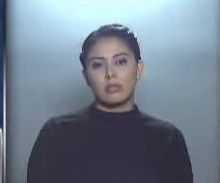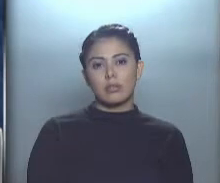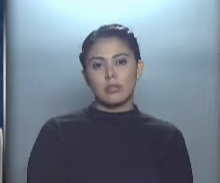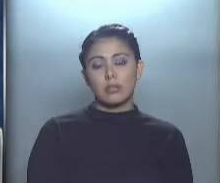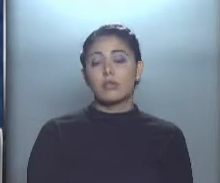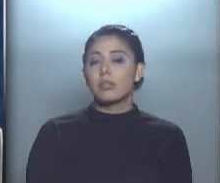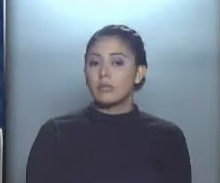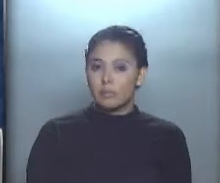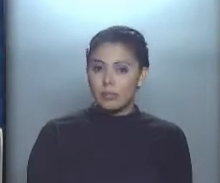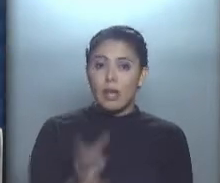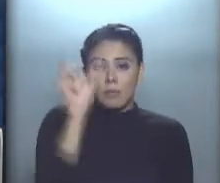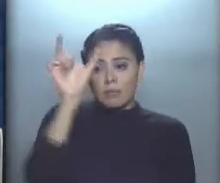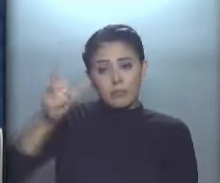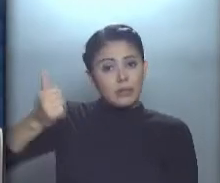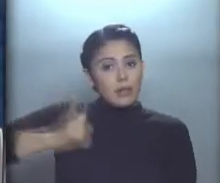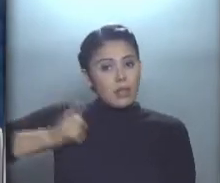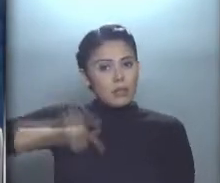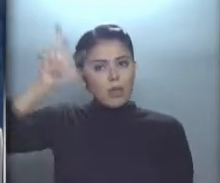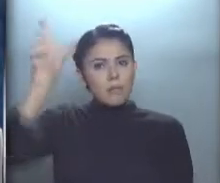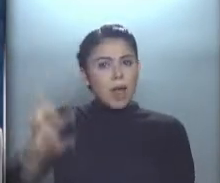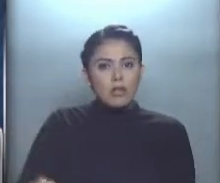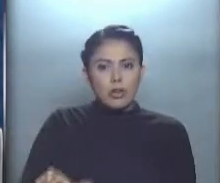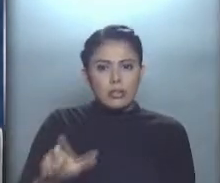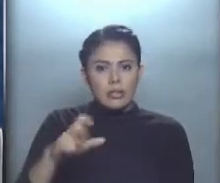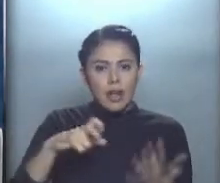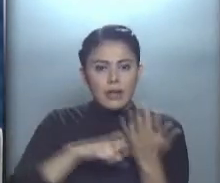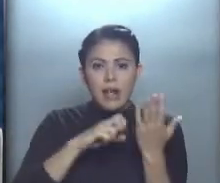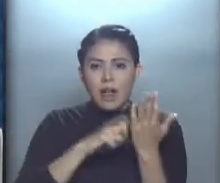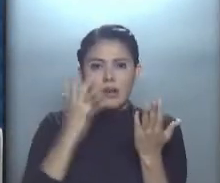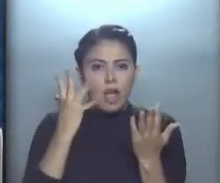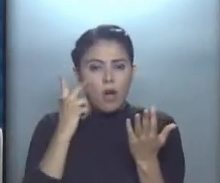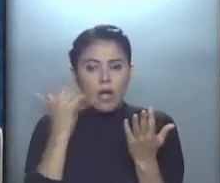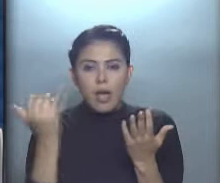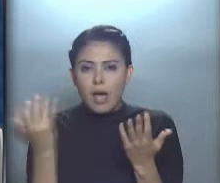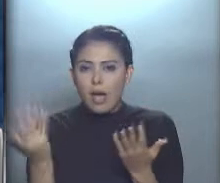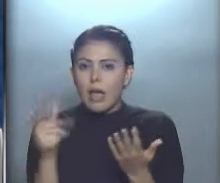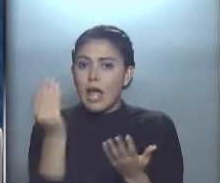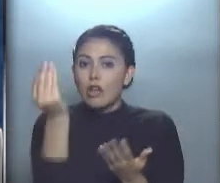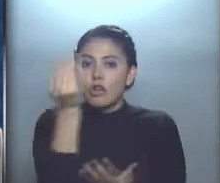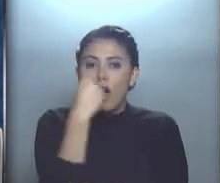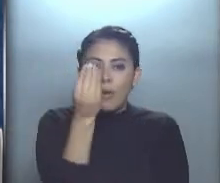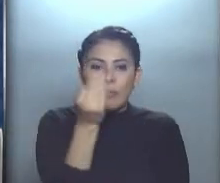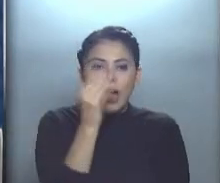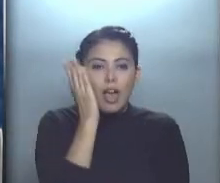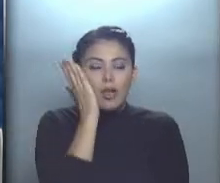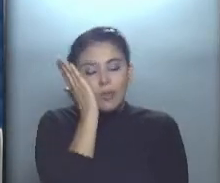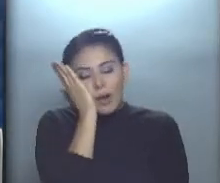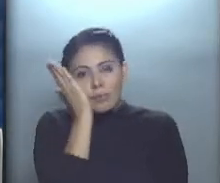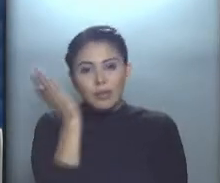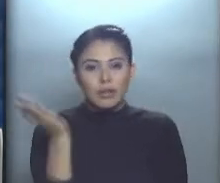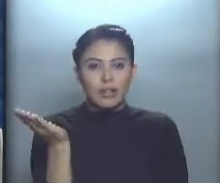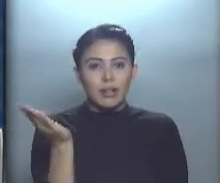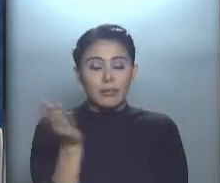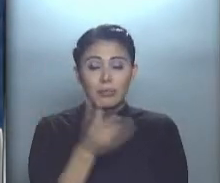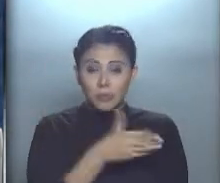un gendarme es una persona de carne y hueso, que come y duerme. Y